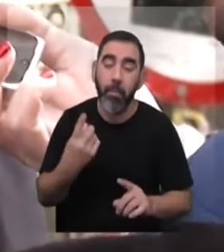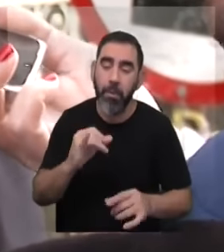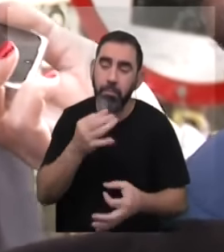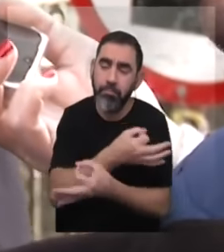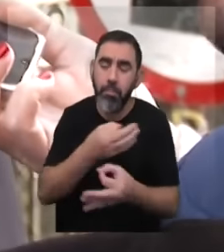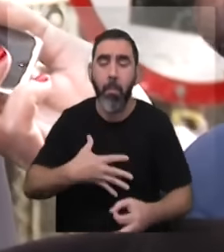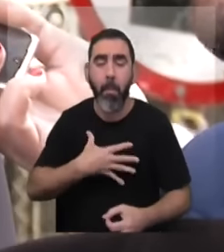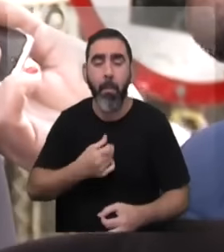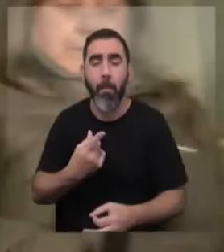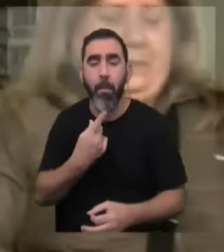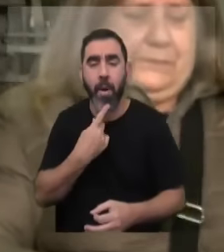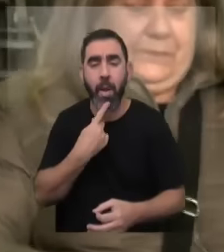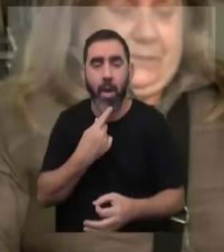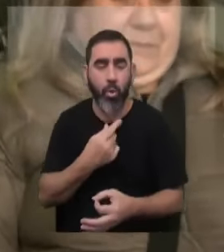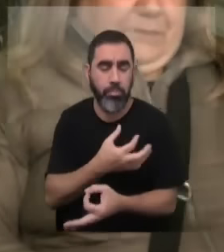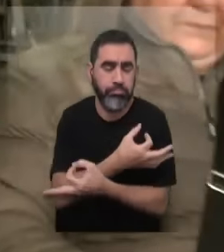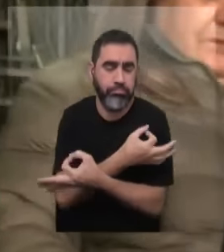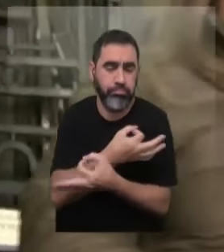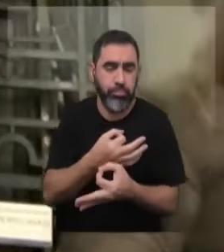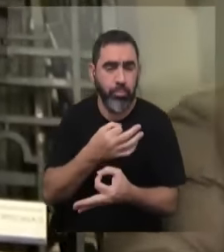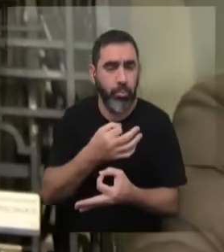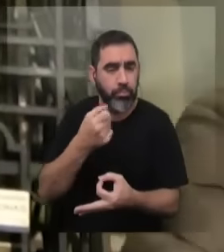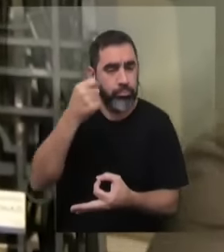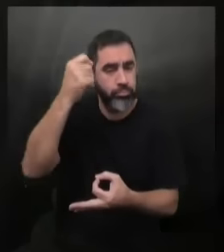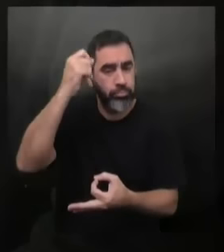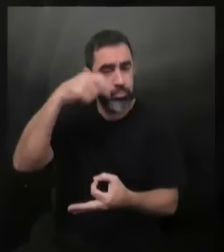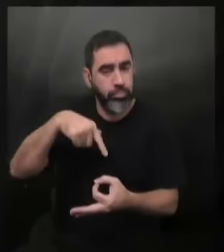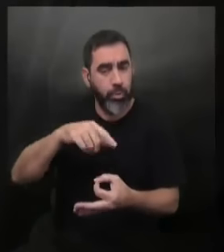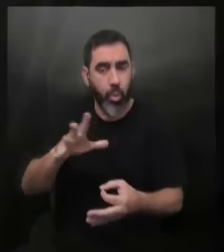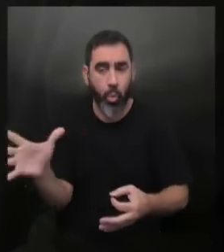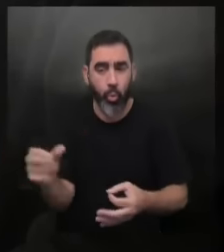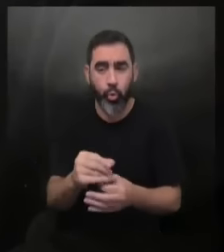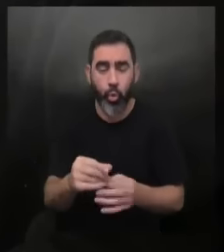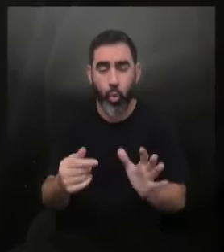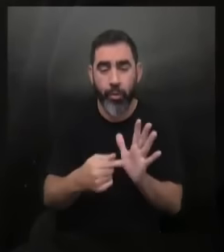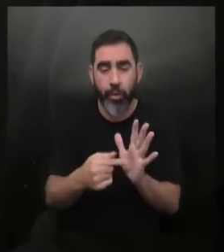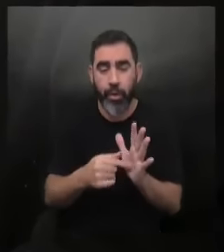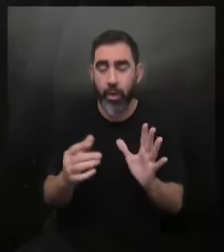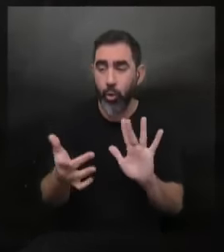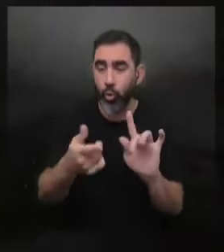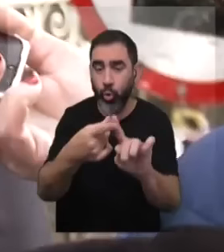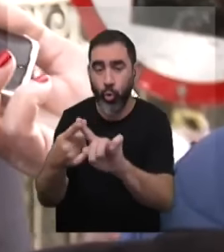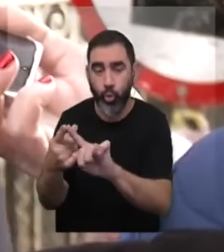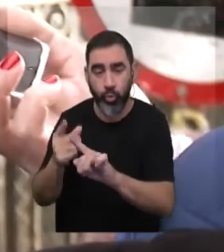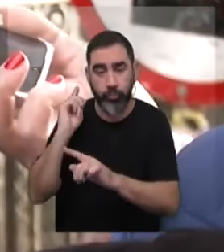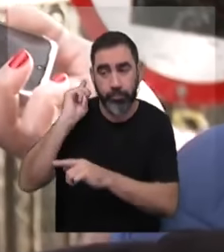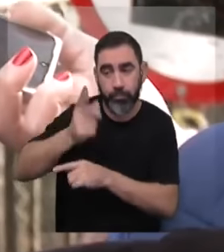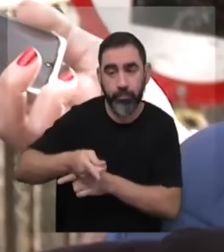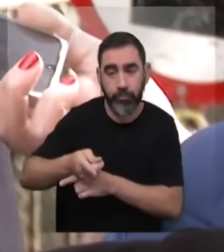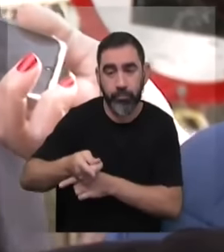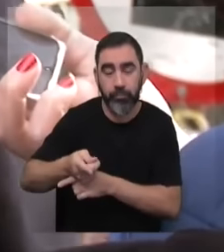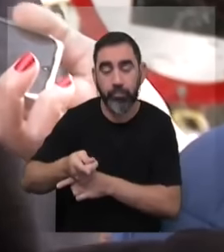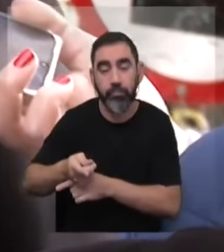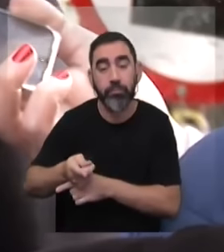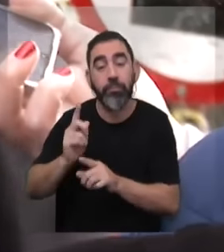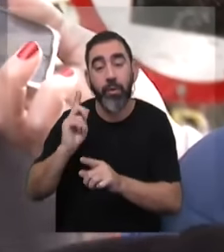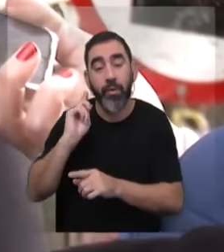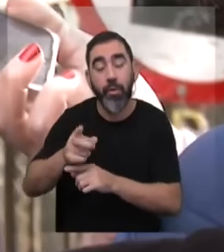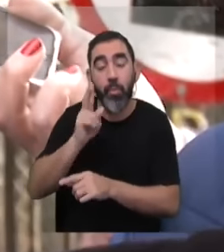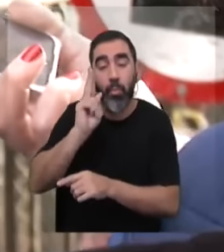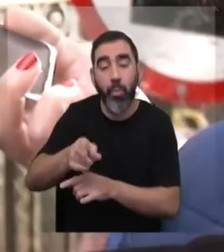Partido Nacional Tuvo una opinión unánime el directorio en la condena y en haber definido la